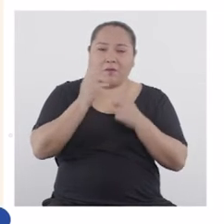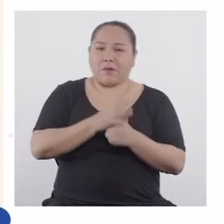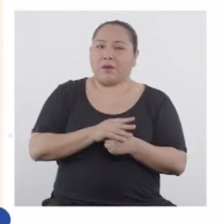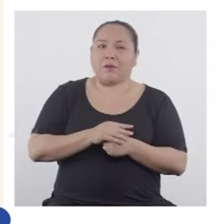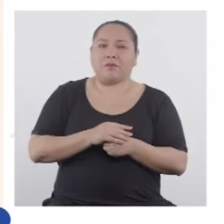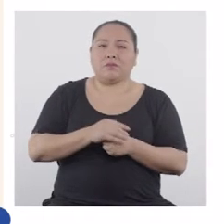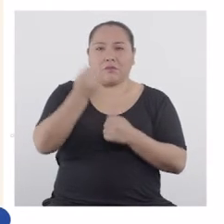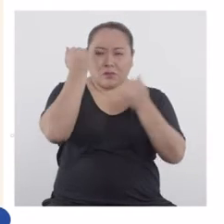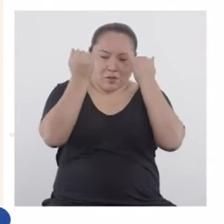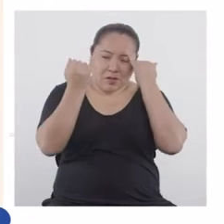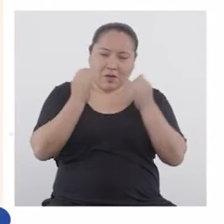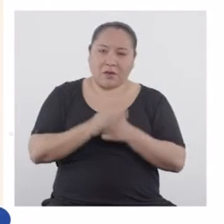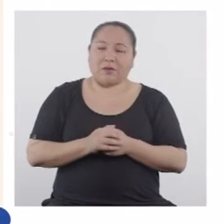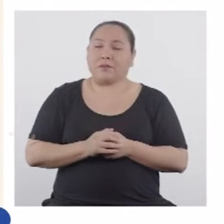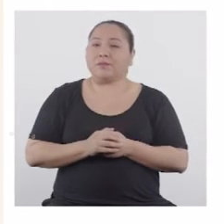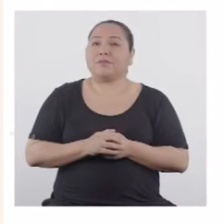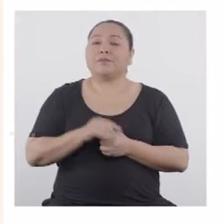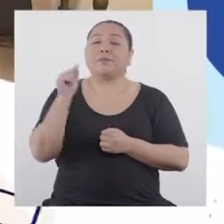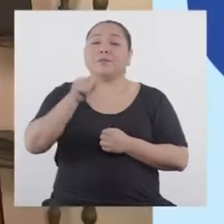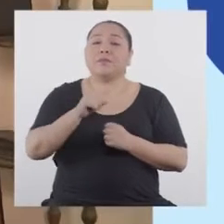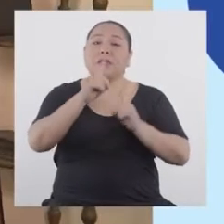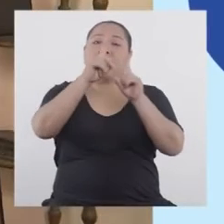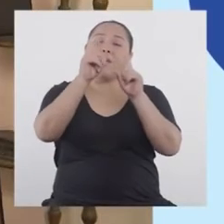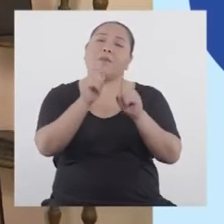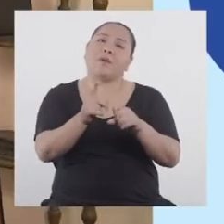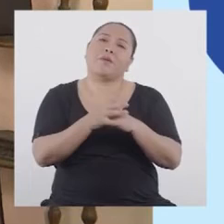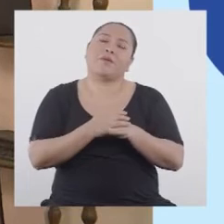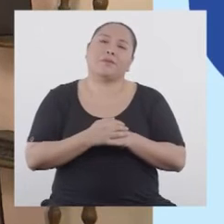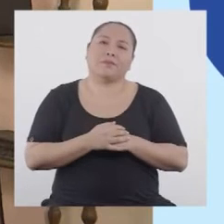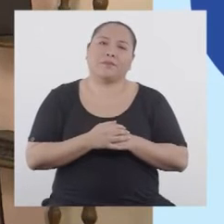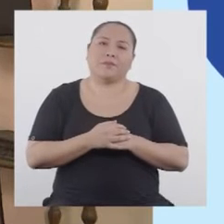sus apreciaciones y comentarios. Se